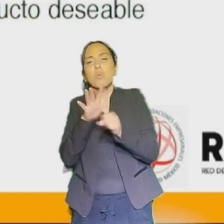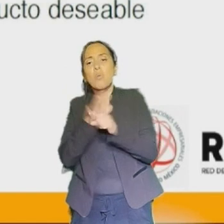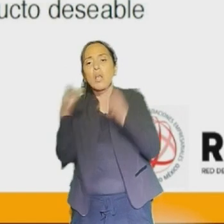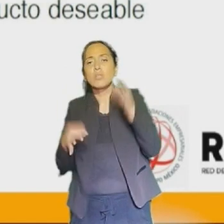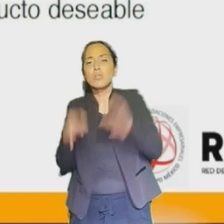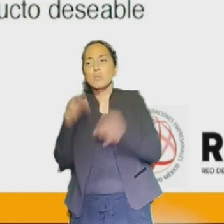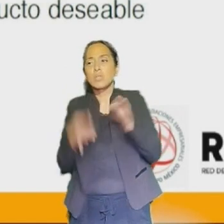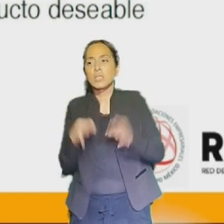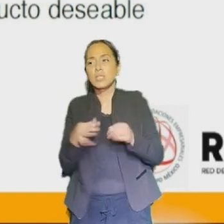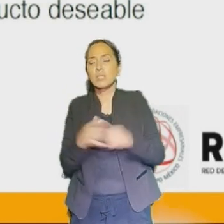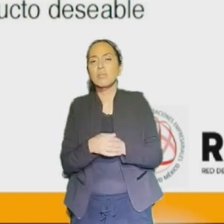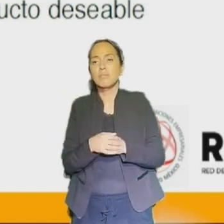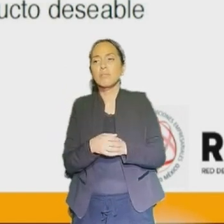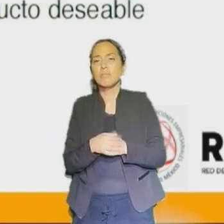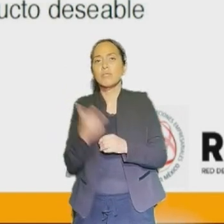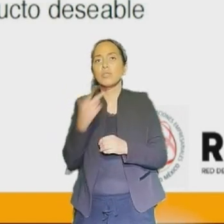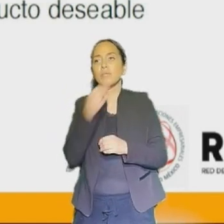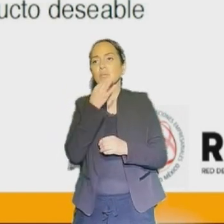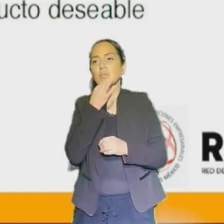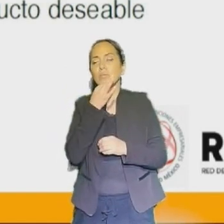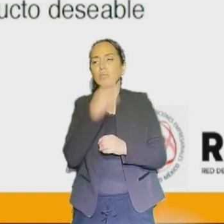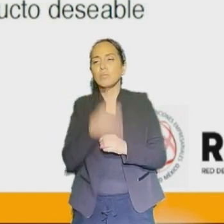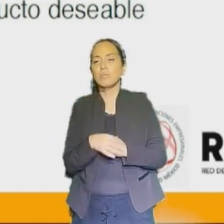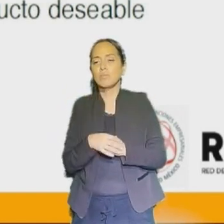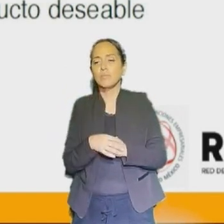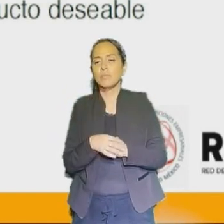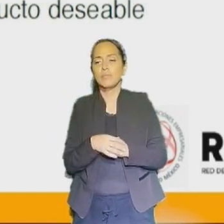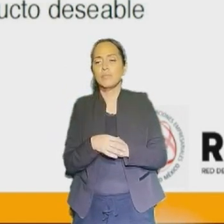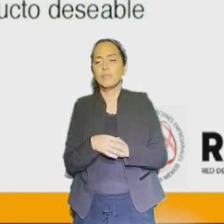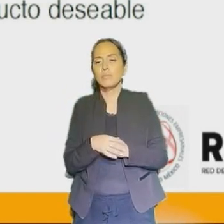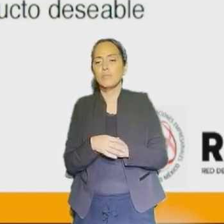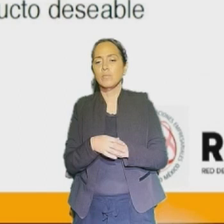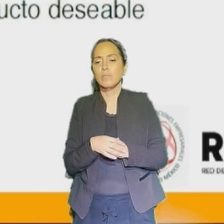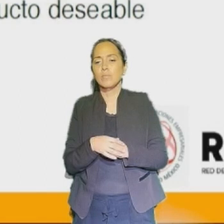Y todavía tengo 2 minutos. Ay, perdón, la que sigue, por favor, que no sirve.